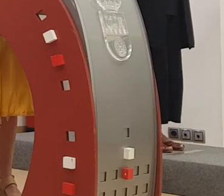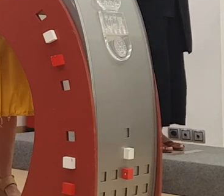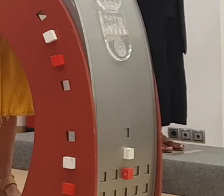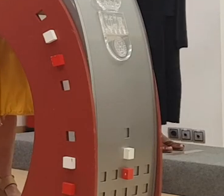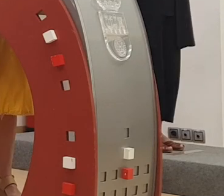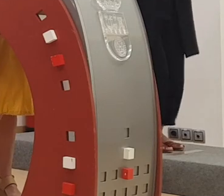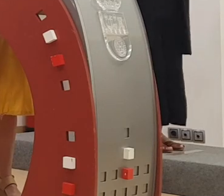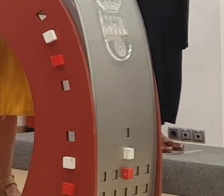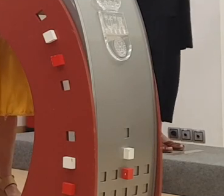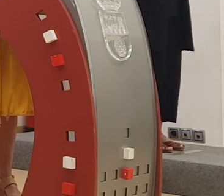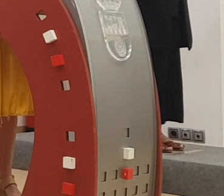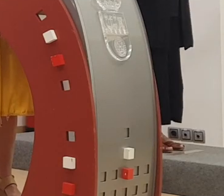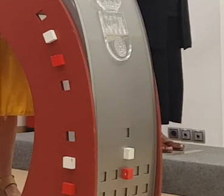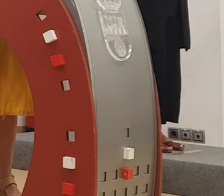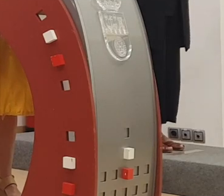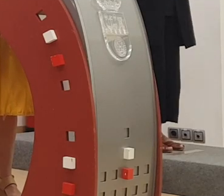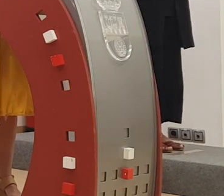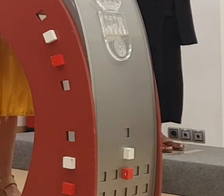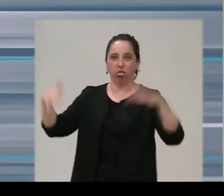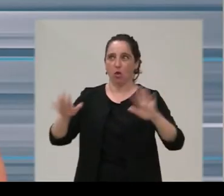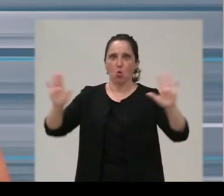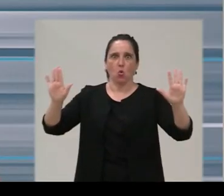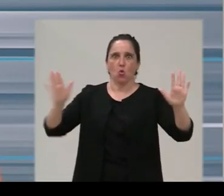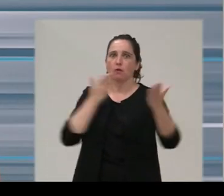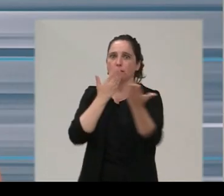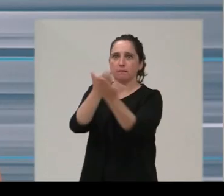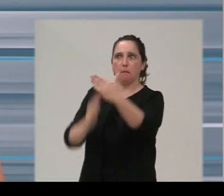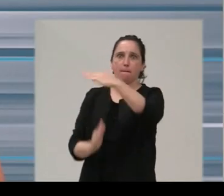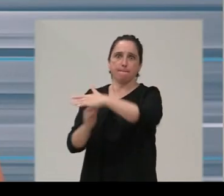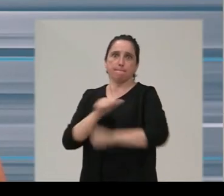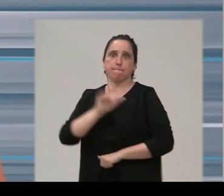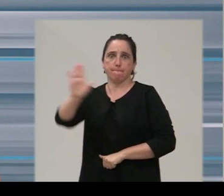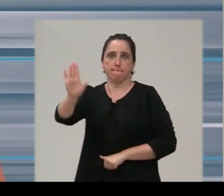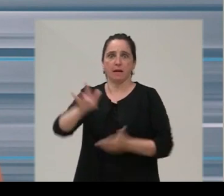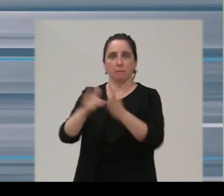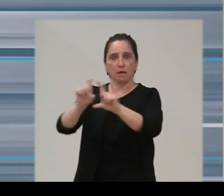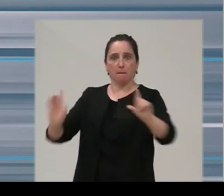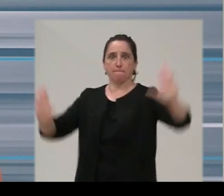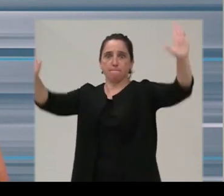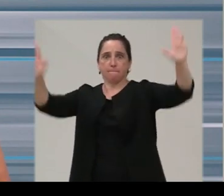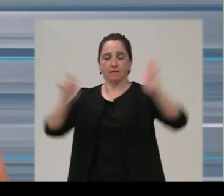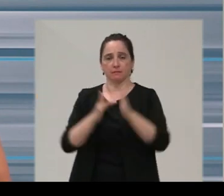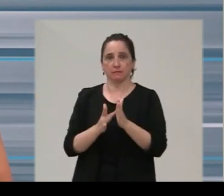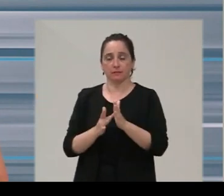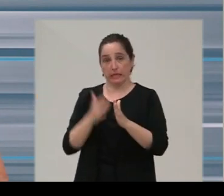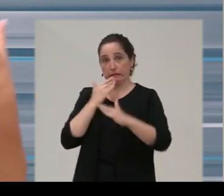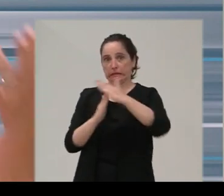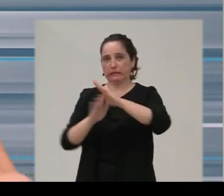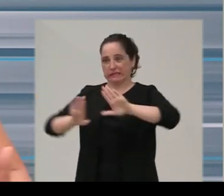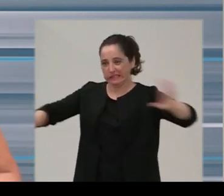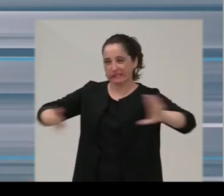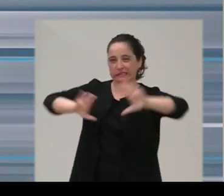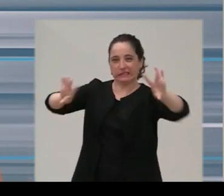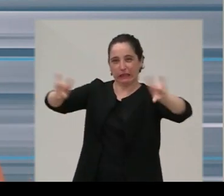de contención de tierras que dieron origen a esa solicitud de paralización de las obras por parte de la empresa, por parte de Dragados y a la